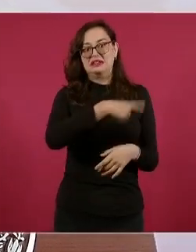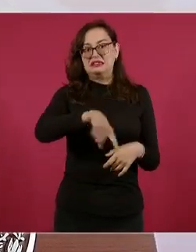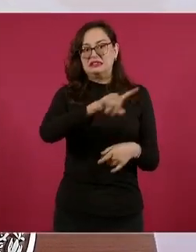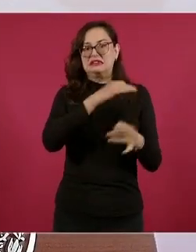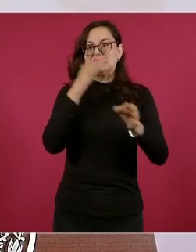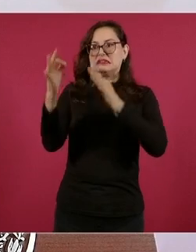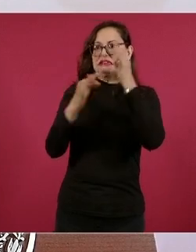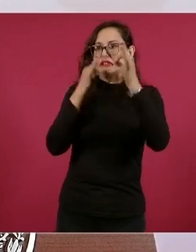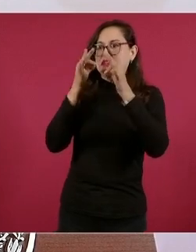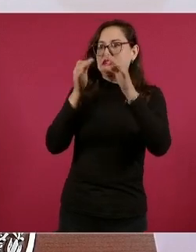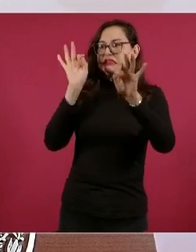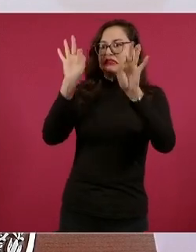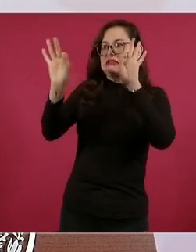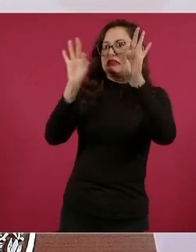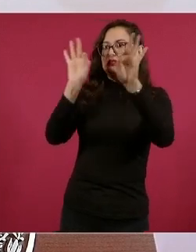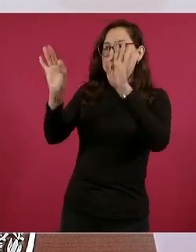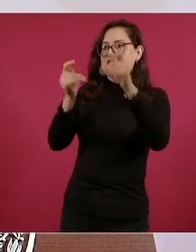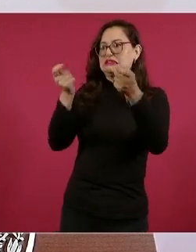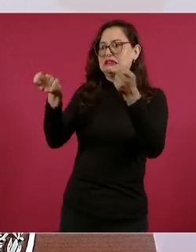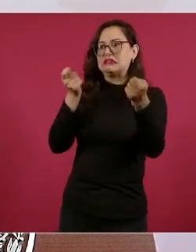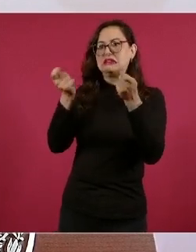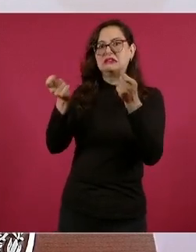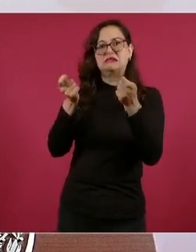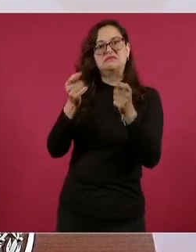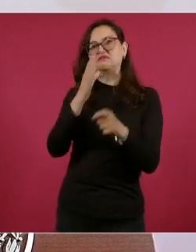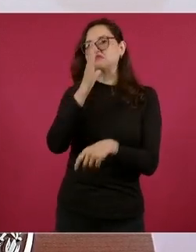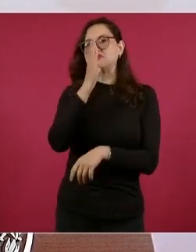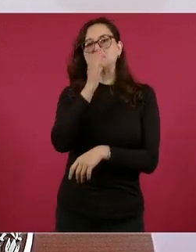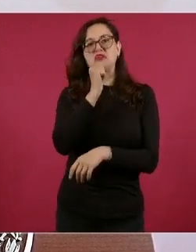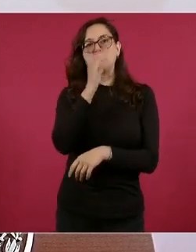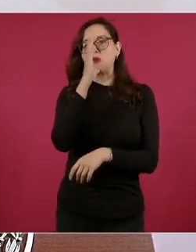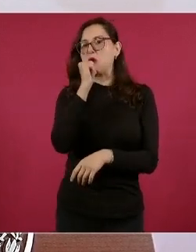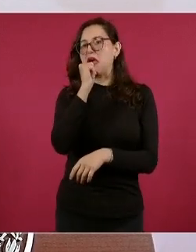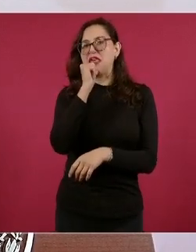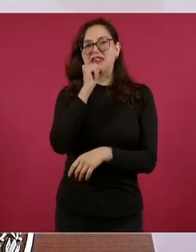No pudo, un gran triunfo. Yo creo que nunca había pasado eso.